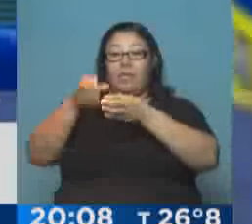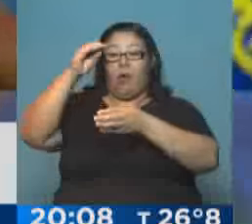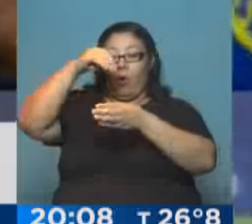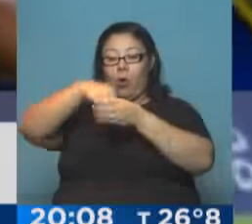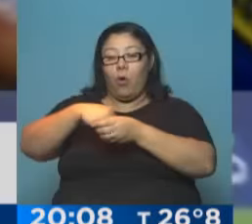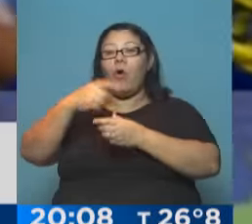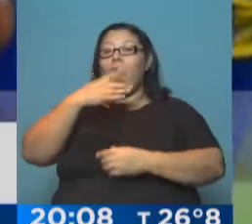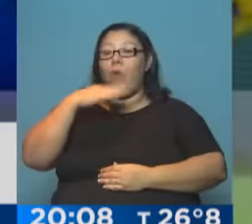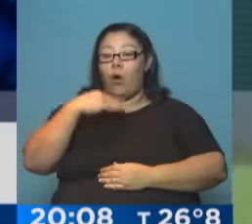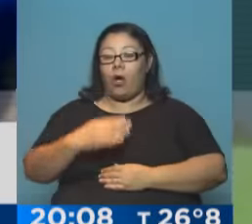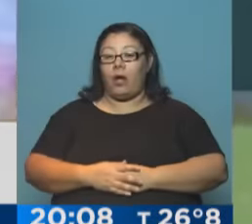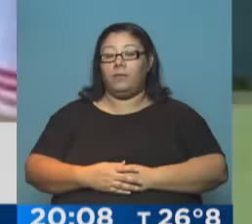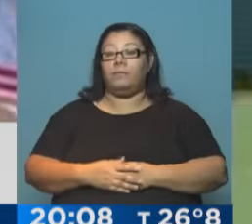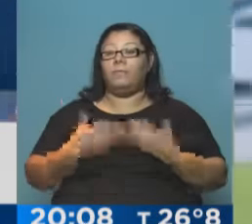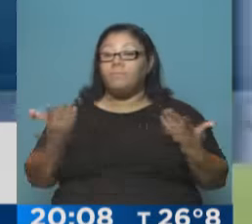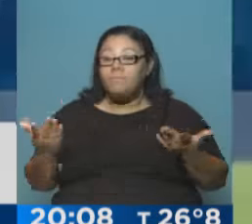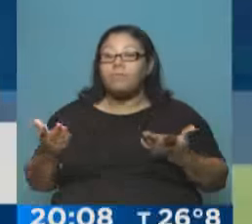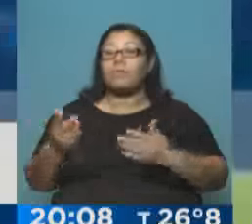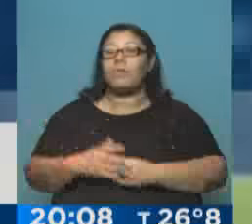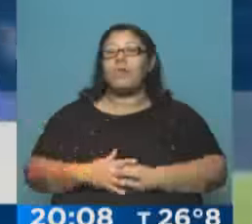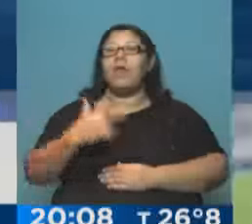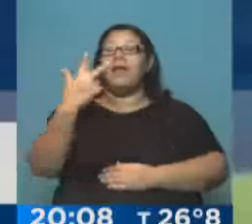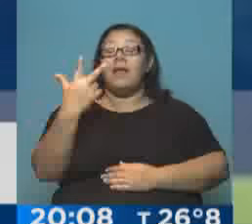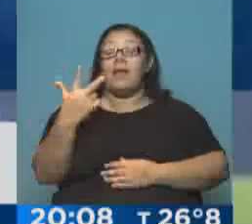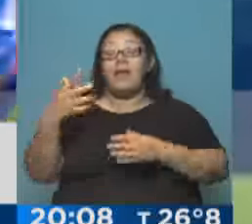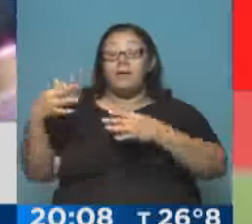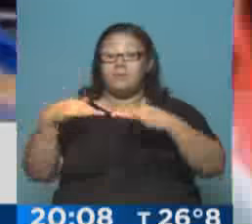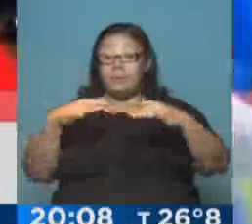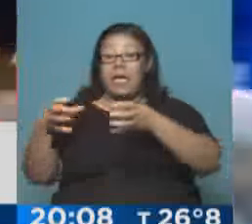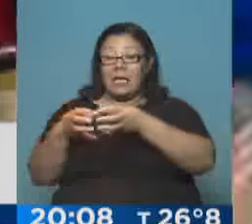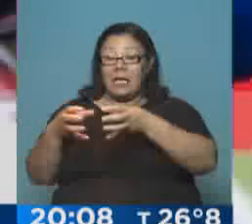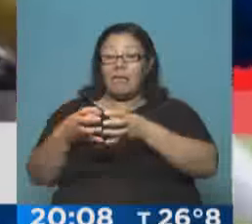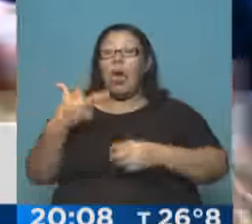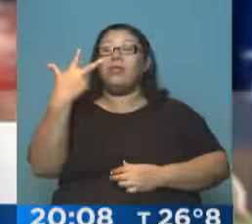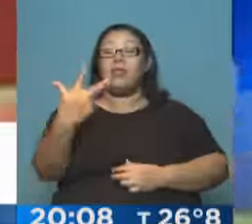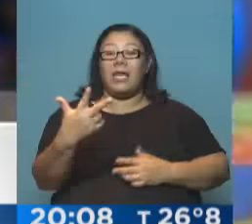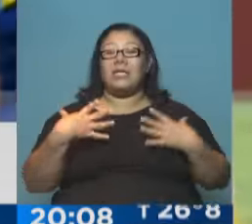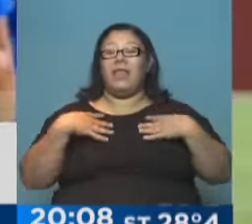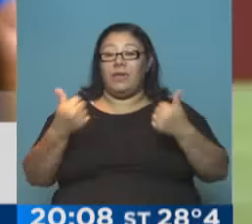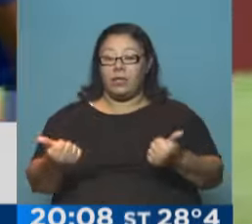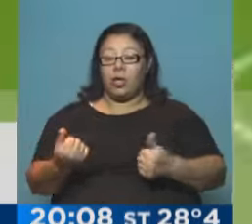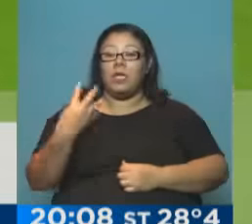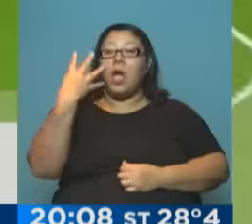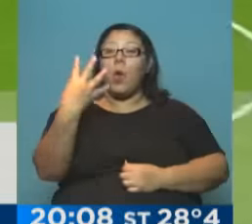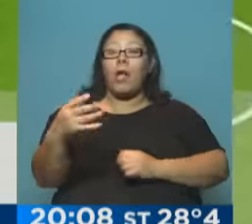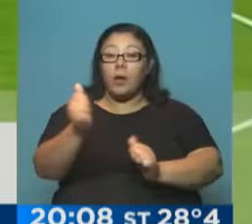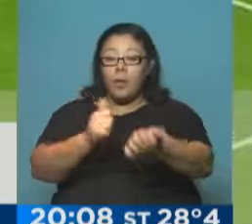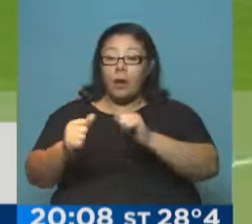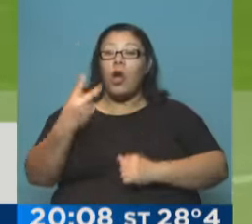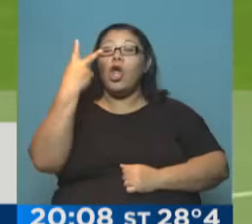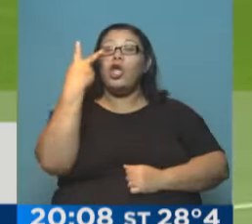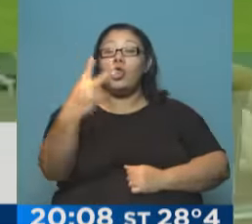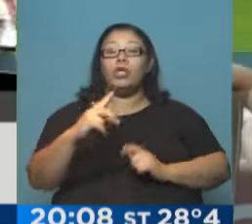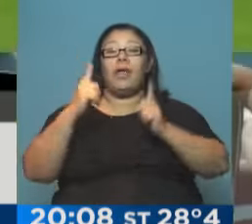variar bastante el esquema de Arruabarrena, que va a tener a 3 defensores, va a tener 4 hombres en el medio campo, 1 más adelantado y los 2 puntas que les contaba